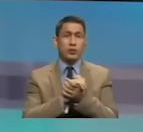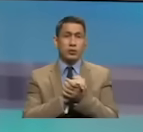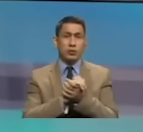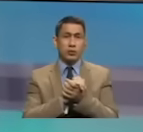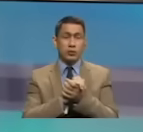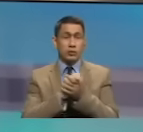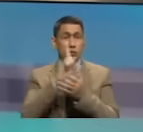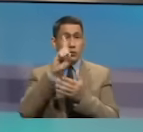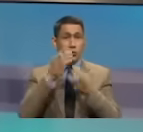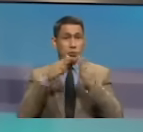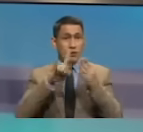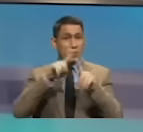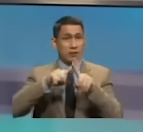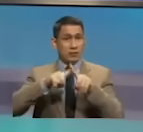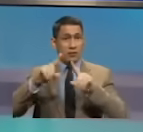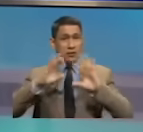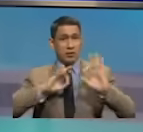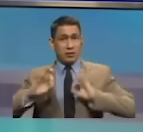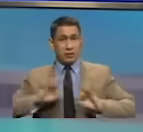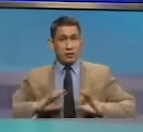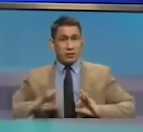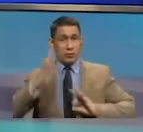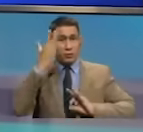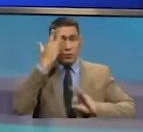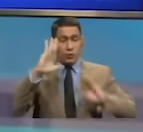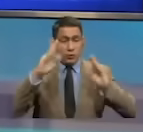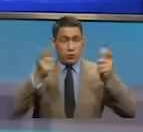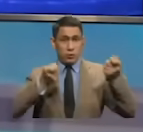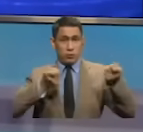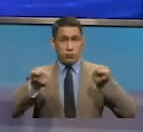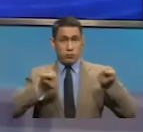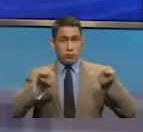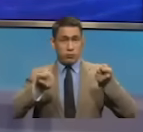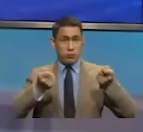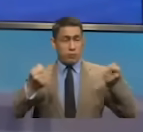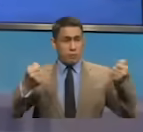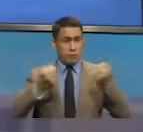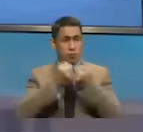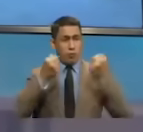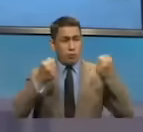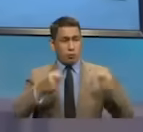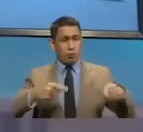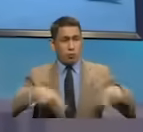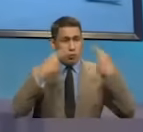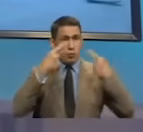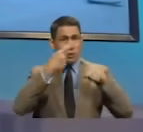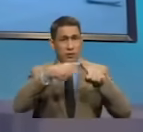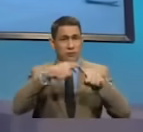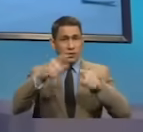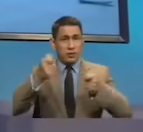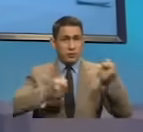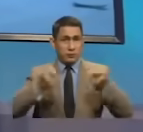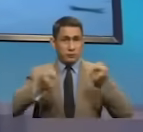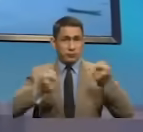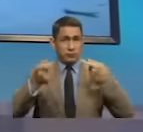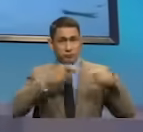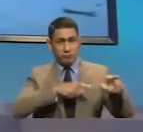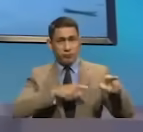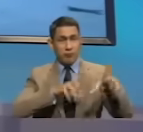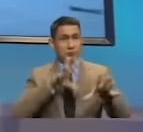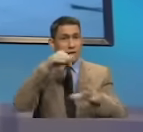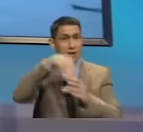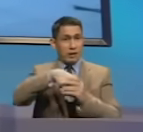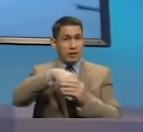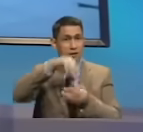un muerto y varios heridos, pues un tráiler chocó con varios autos. Este hecho sucedió en la calle Morán Valverde y Teniente